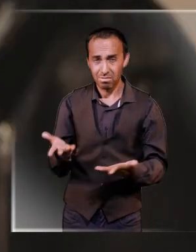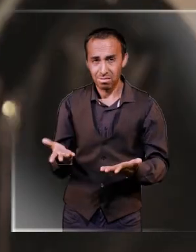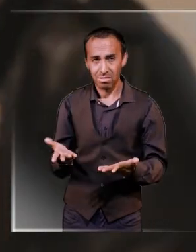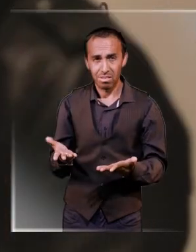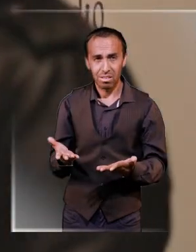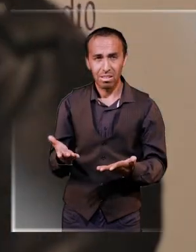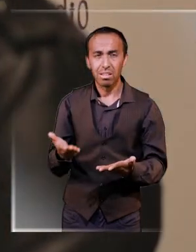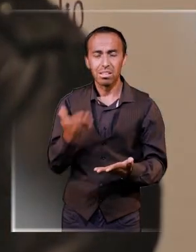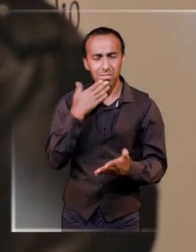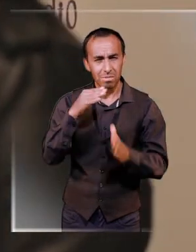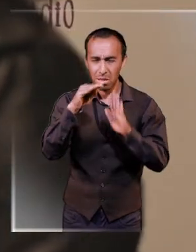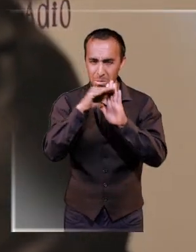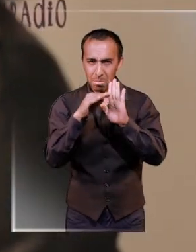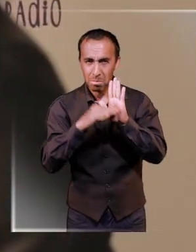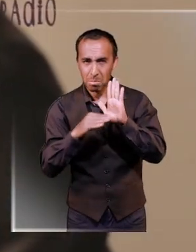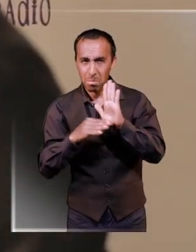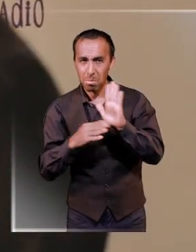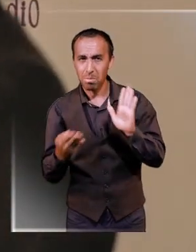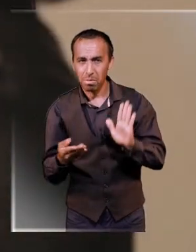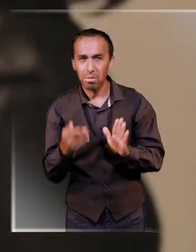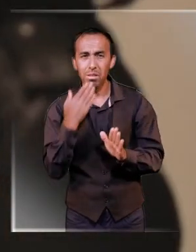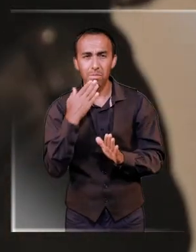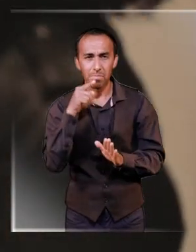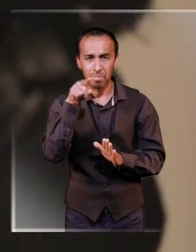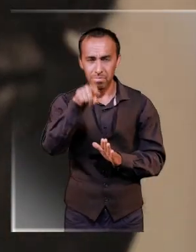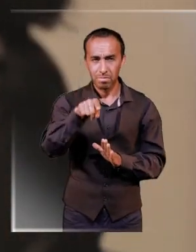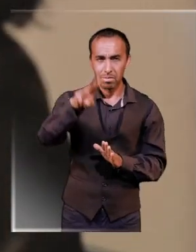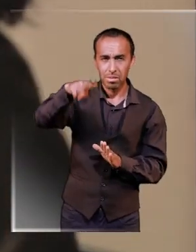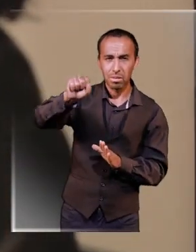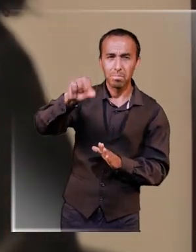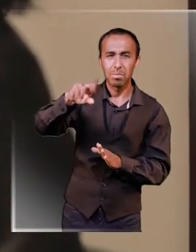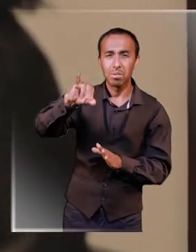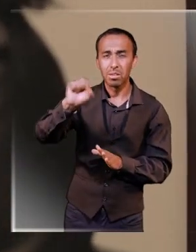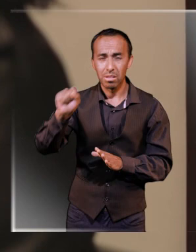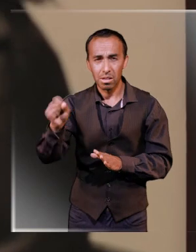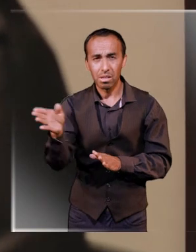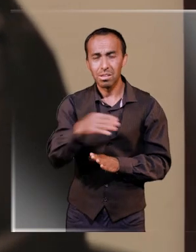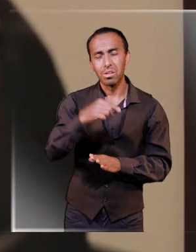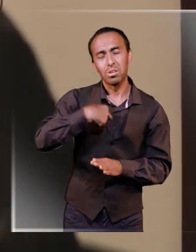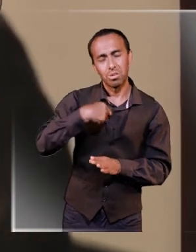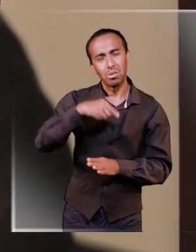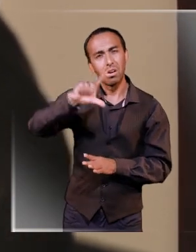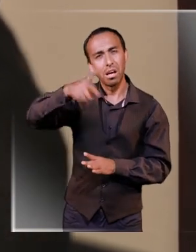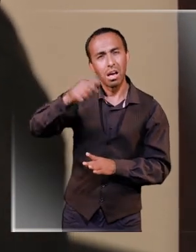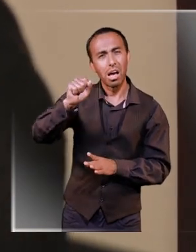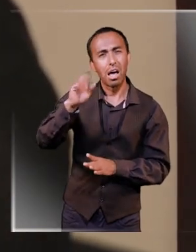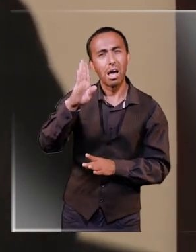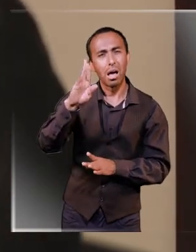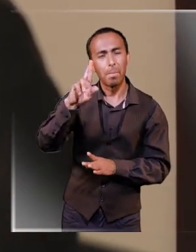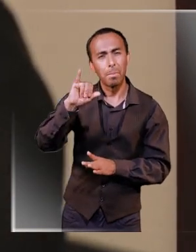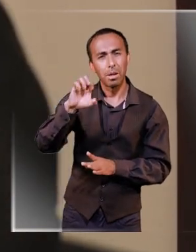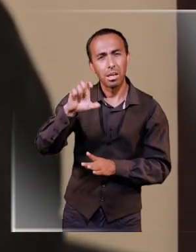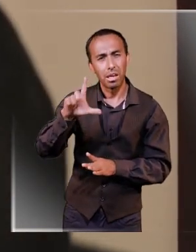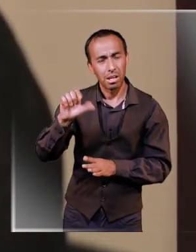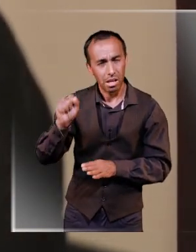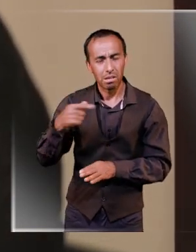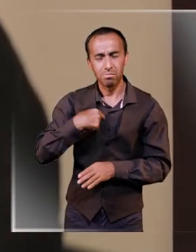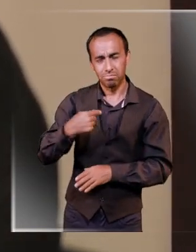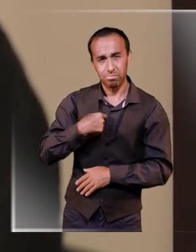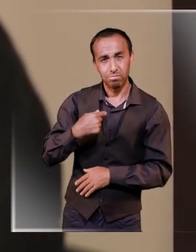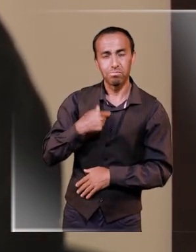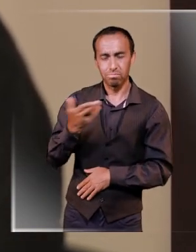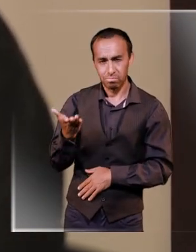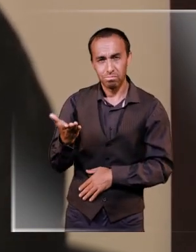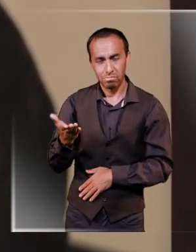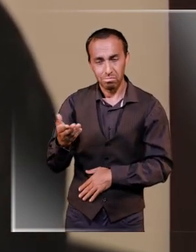Lobas. María Valentín Letelier. El programa de la Valentín Letelier. María Elizabeth Pérez Troncoso, yo soy Gabriela.